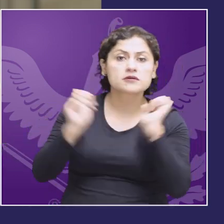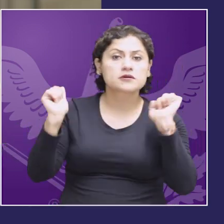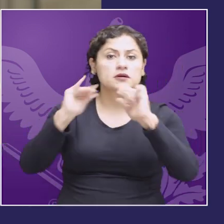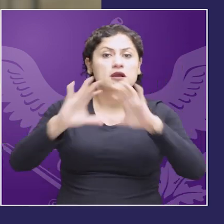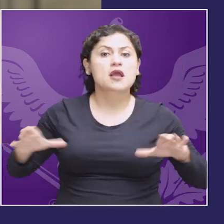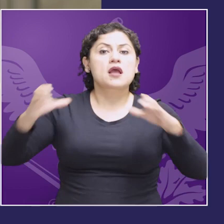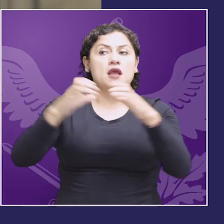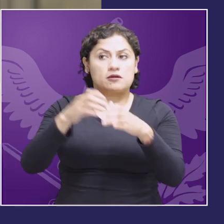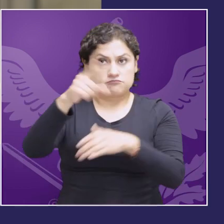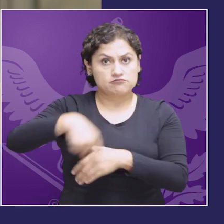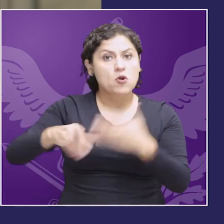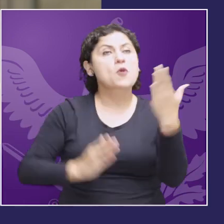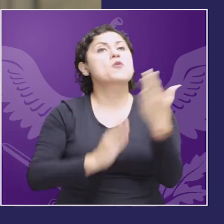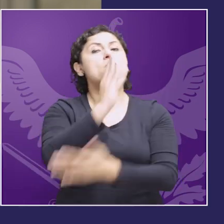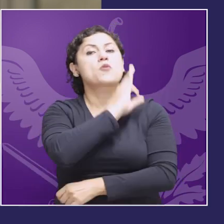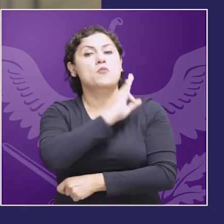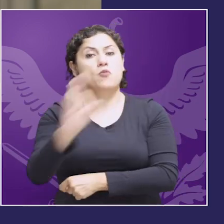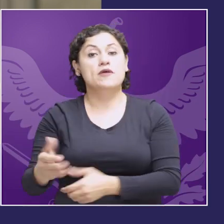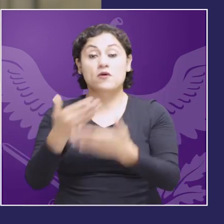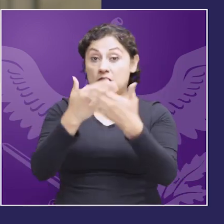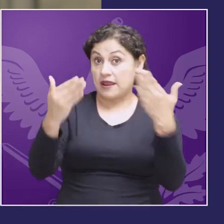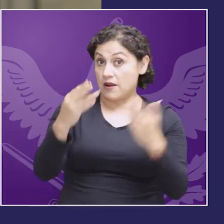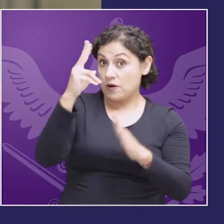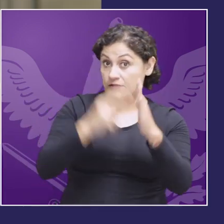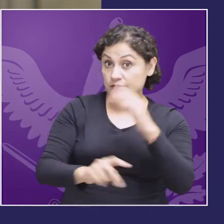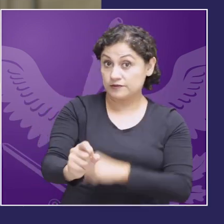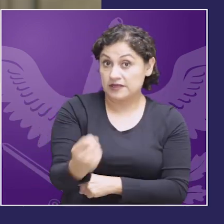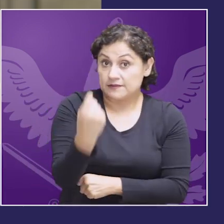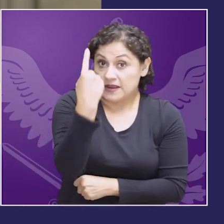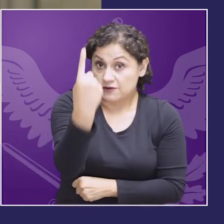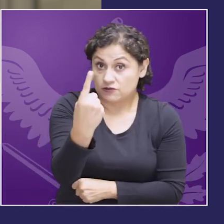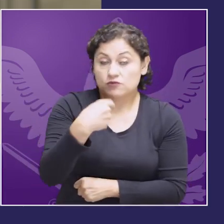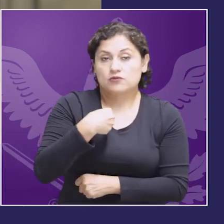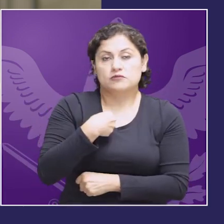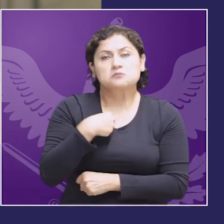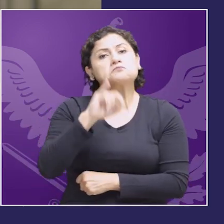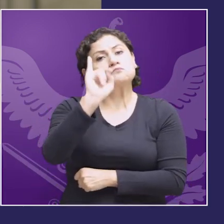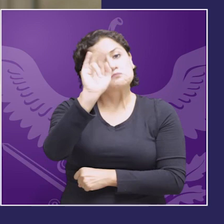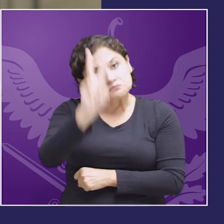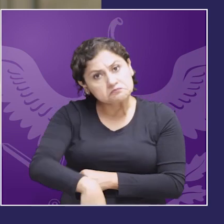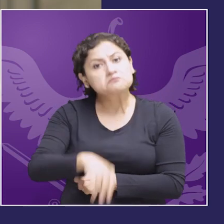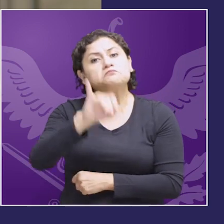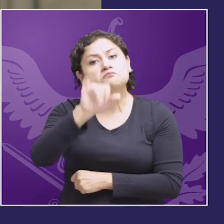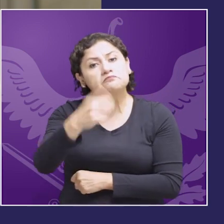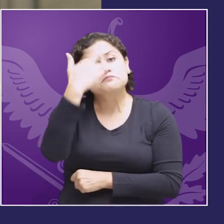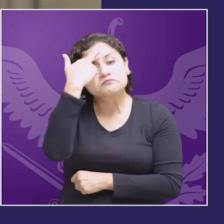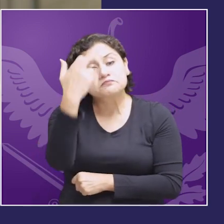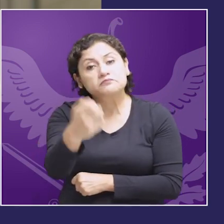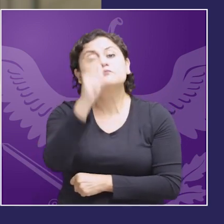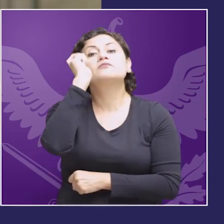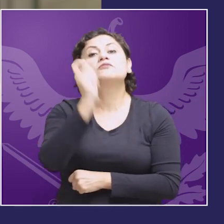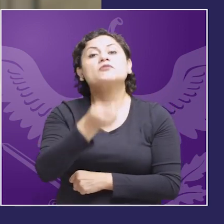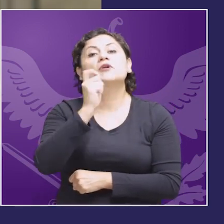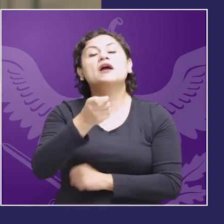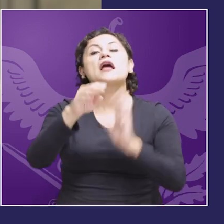conforman la cumbre podrían acceder. Y ahora, el 2021, una cuestión muy interesante que a mí por lo menos me hace